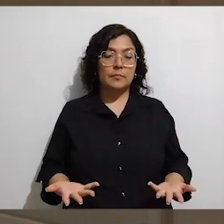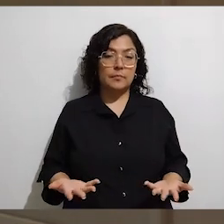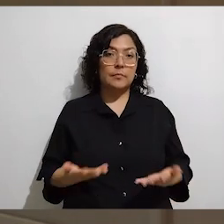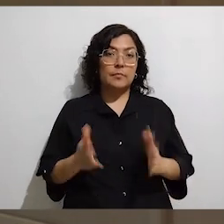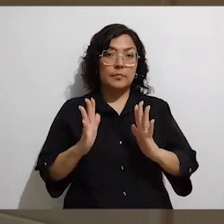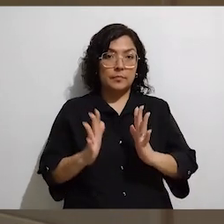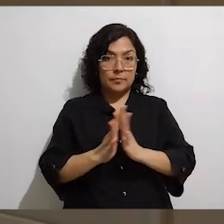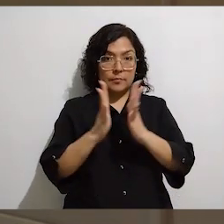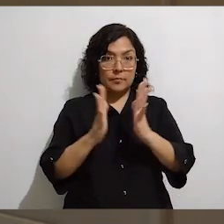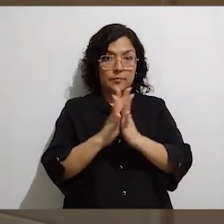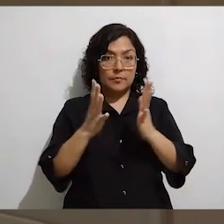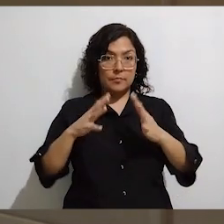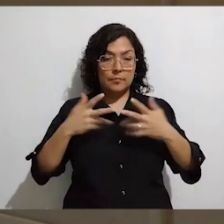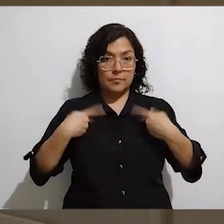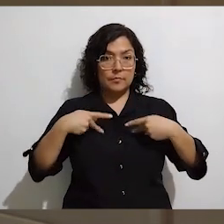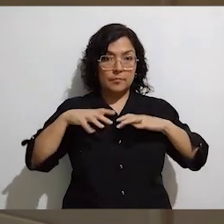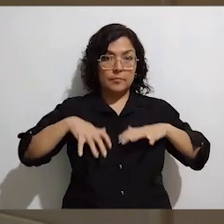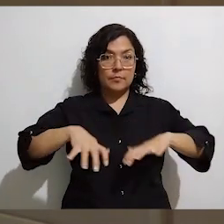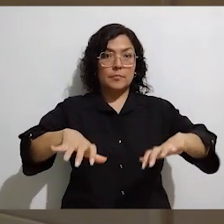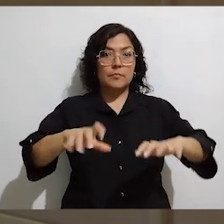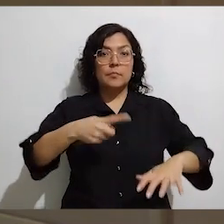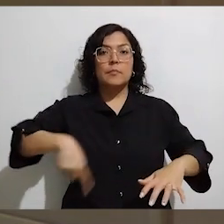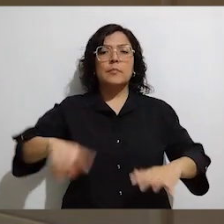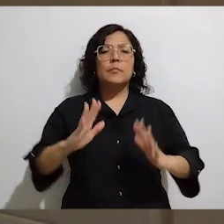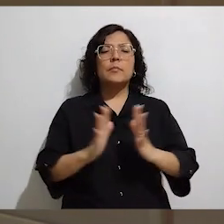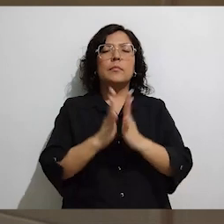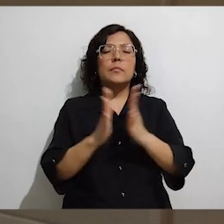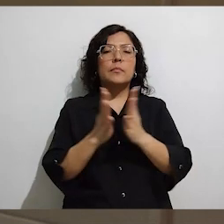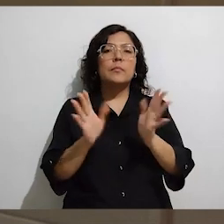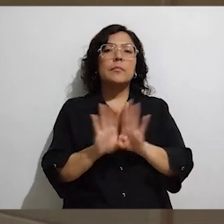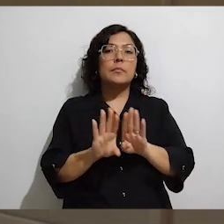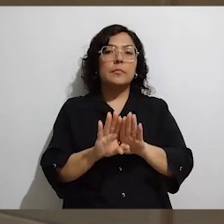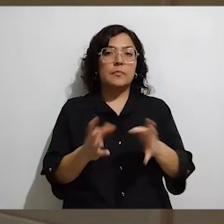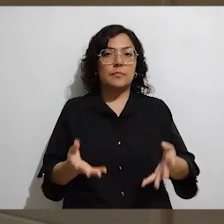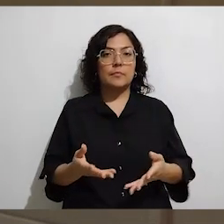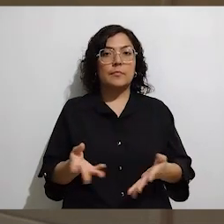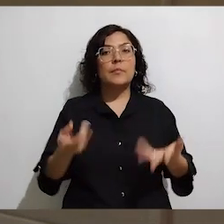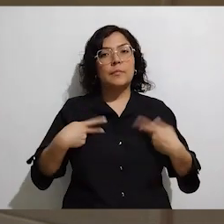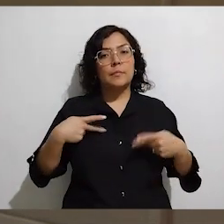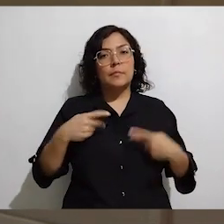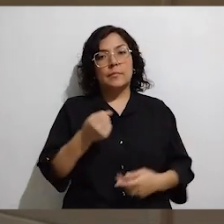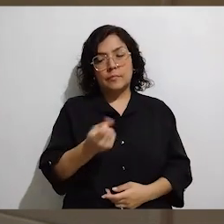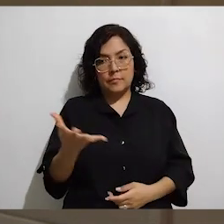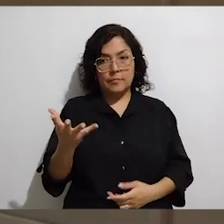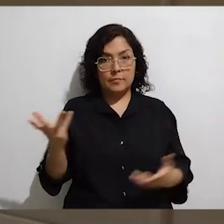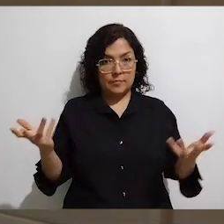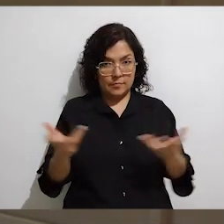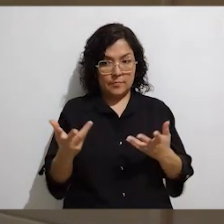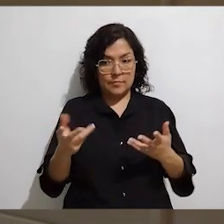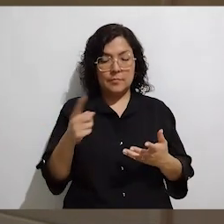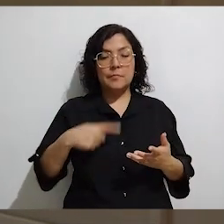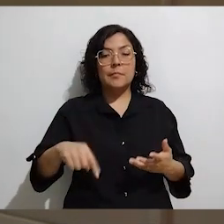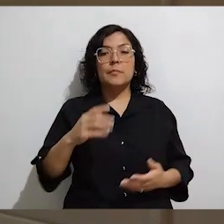de participación ciudadana también se refiere a los mecanismos de participación ciudadana, esto es, a las vías que tiene